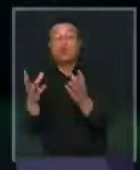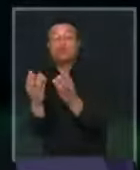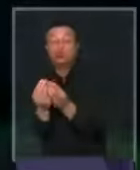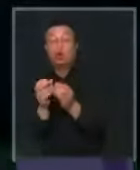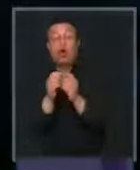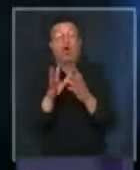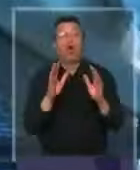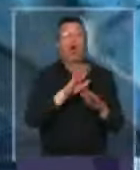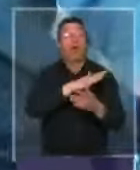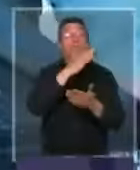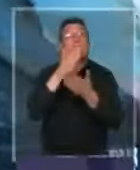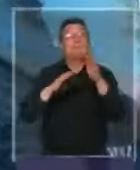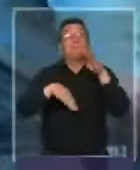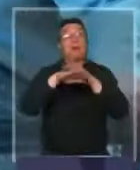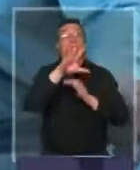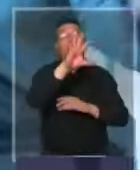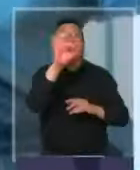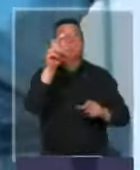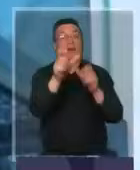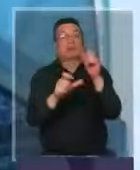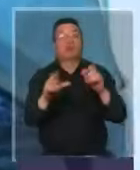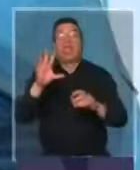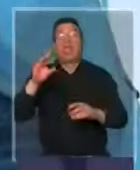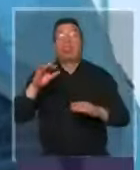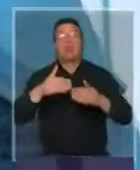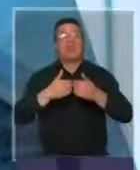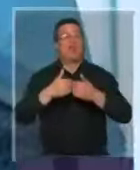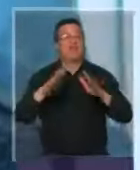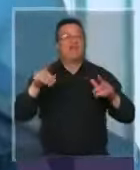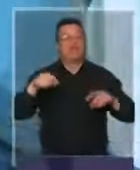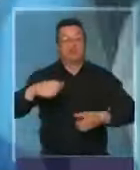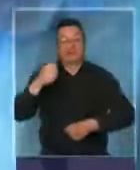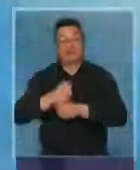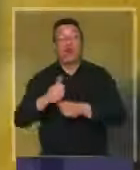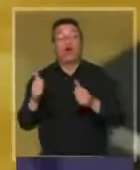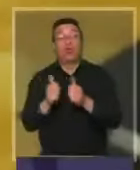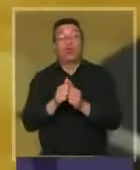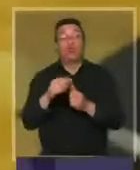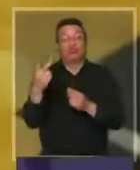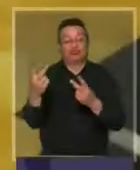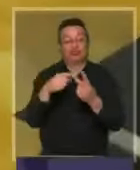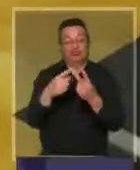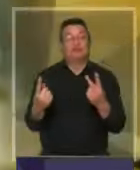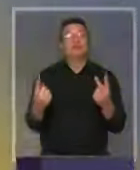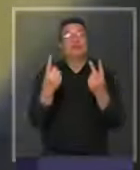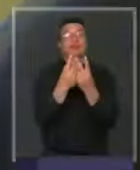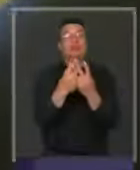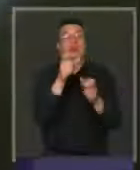hasta 500 personas y de todas las edades. Hoy trabaja junto a Camilo y Nicolás, donde el cliente es el foco.